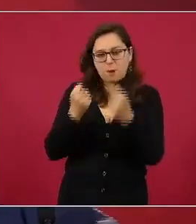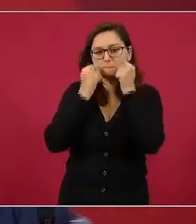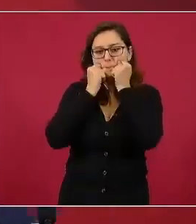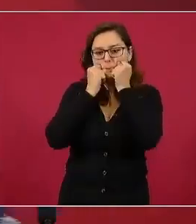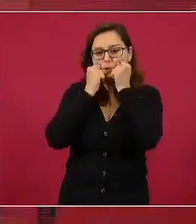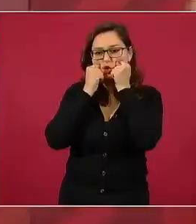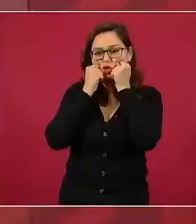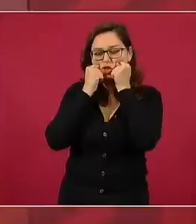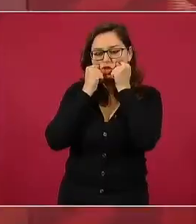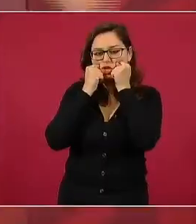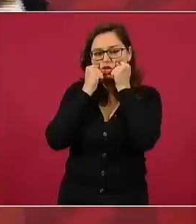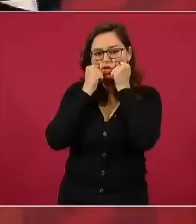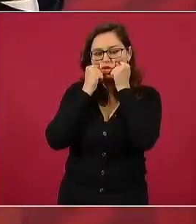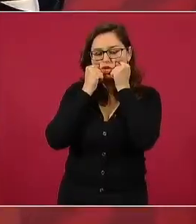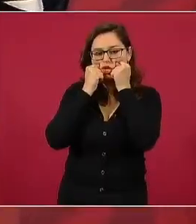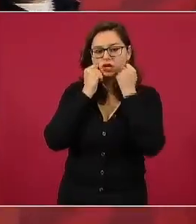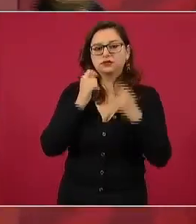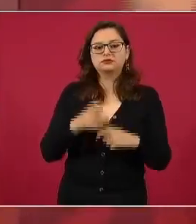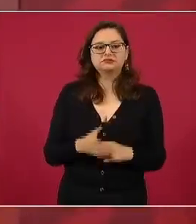Estamos